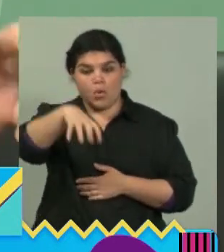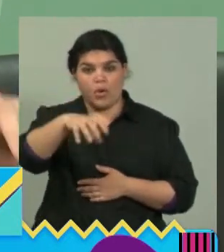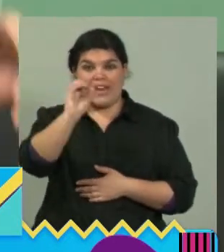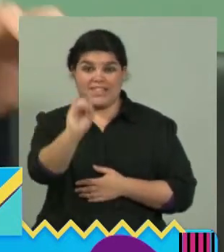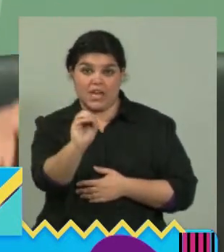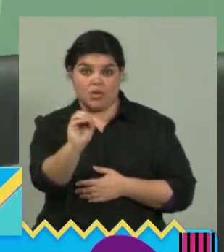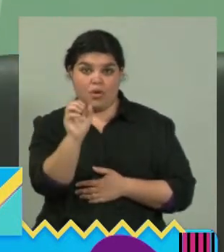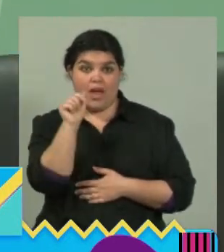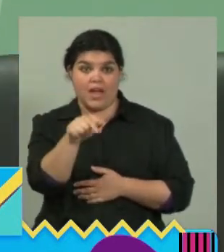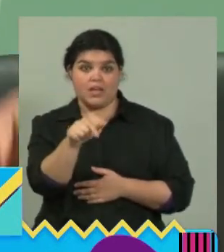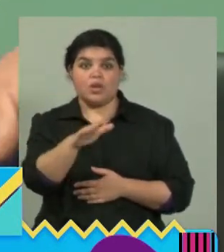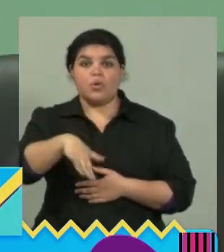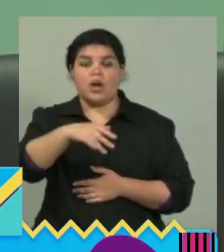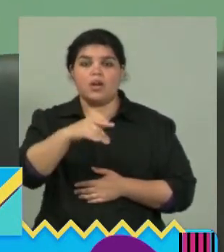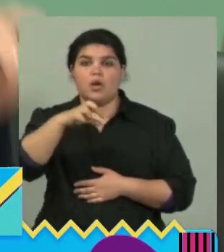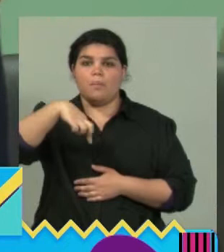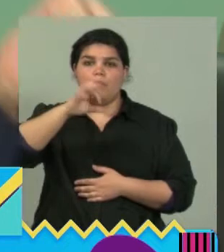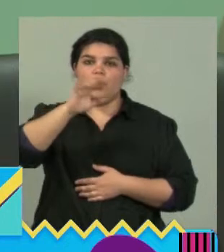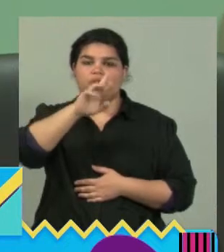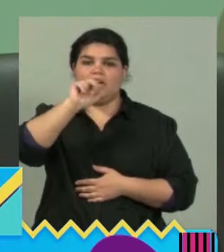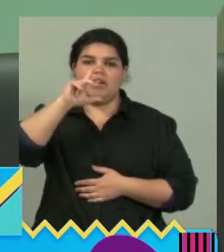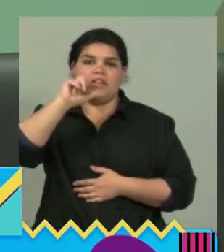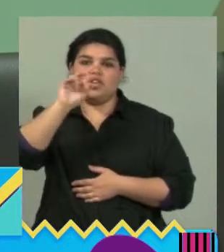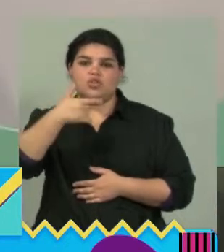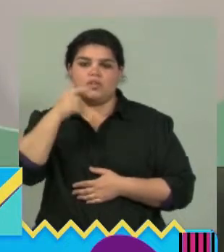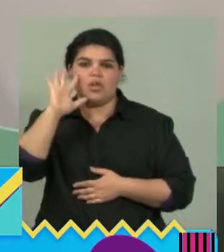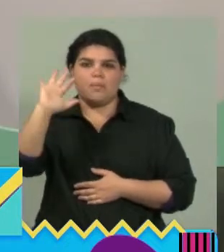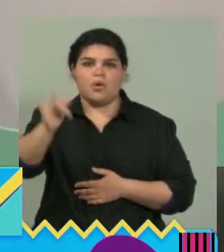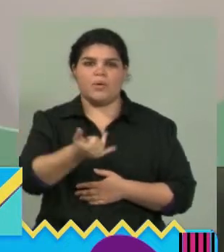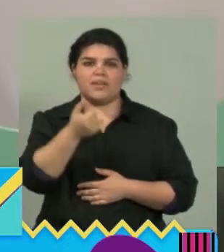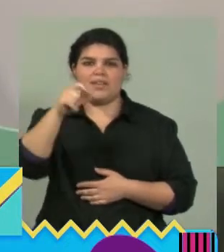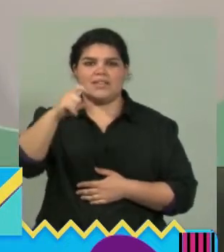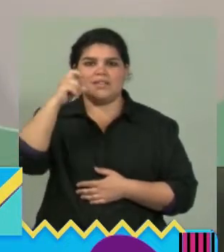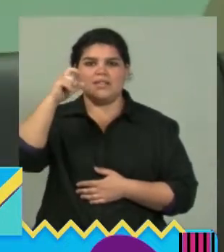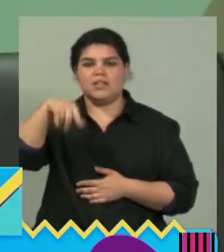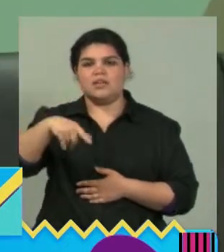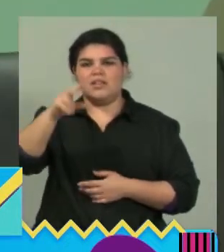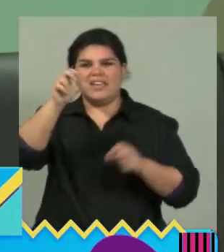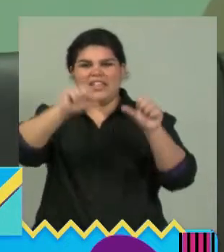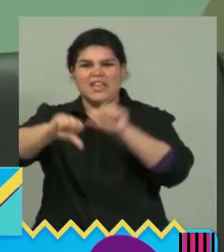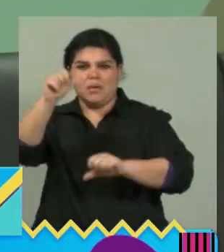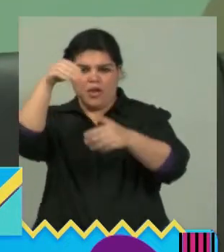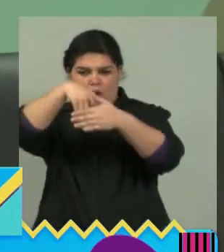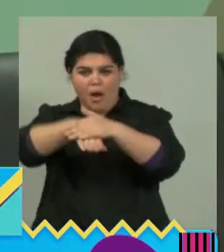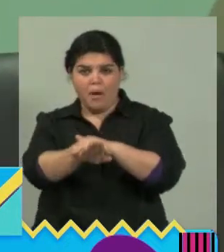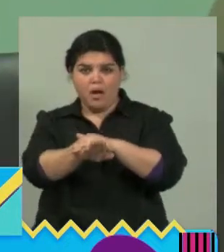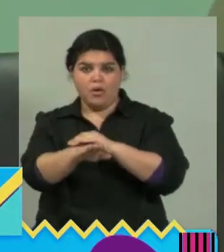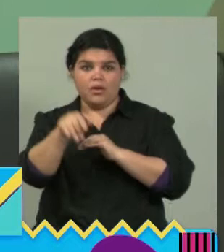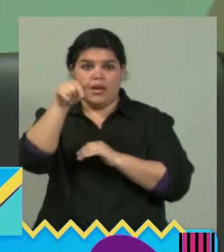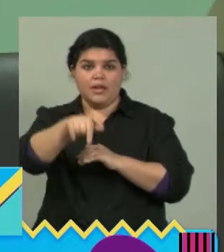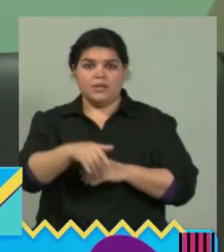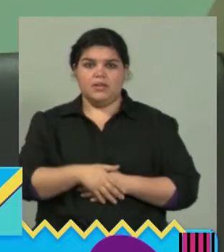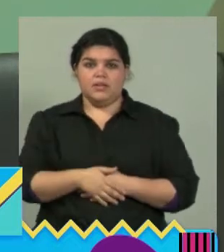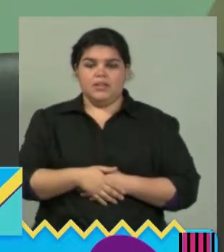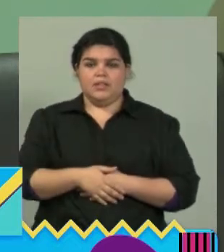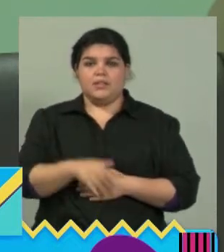0 en el río Potrerillos se detectó cianuro. En el acuífero libre en forma subterránea. En forma subterránea no se